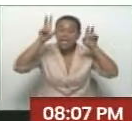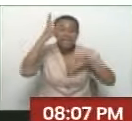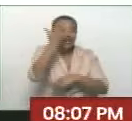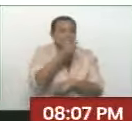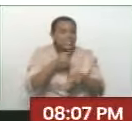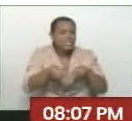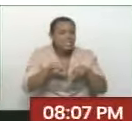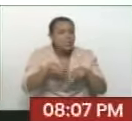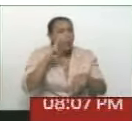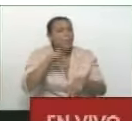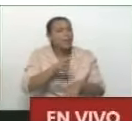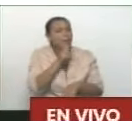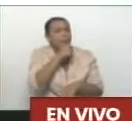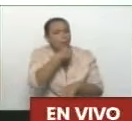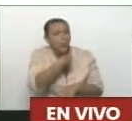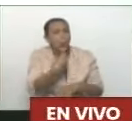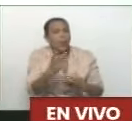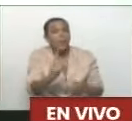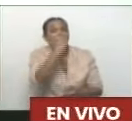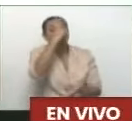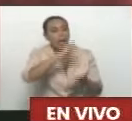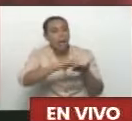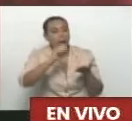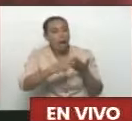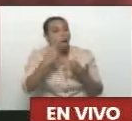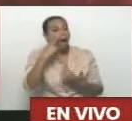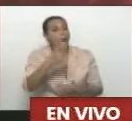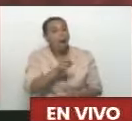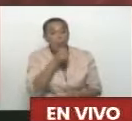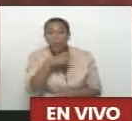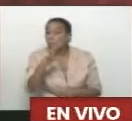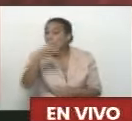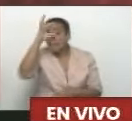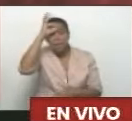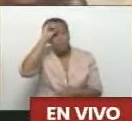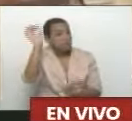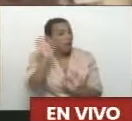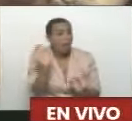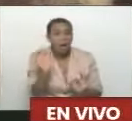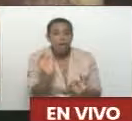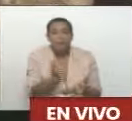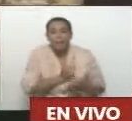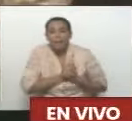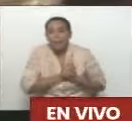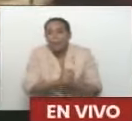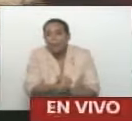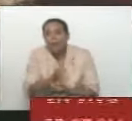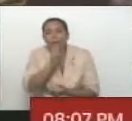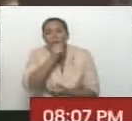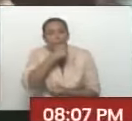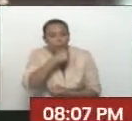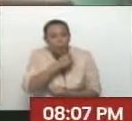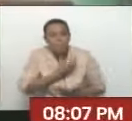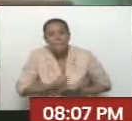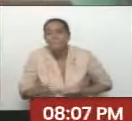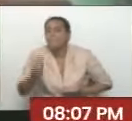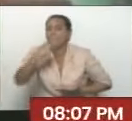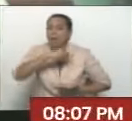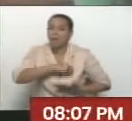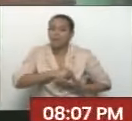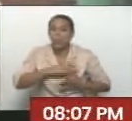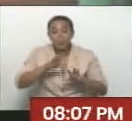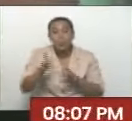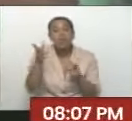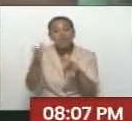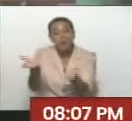lloré cuando vi a mi abuela escribir su nombre por primera vez. El amor por mis abuelos se volvió mi mayor bendición. Y así fui a